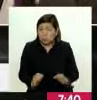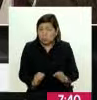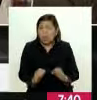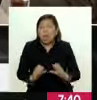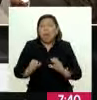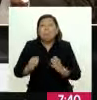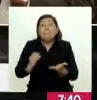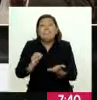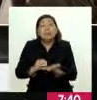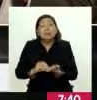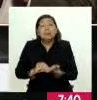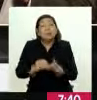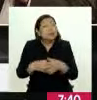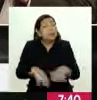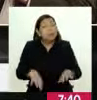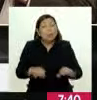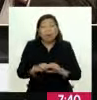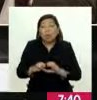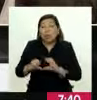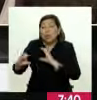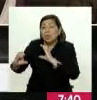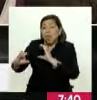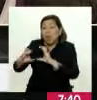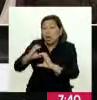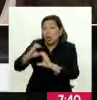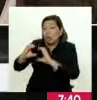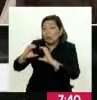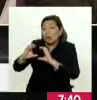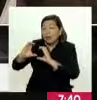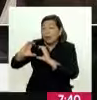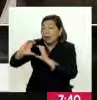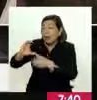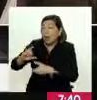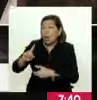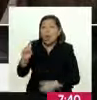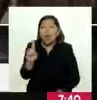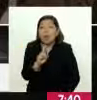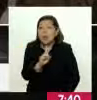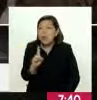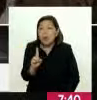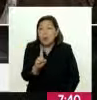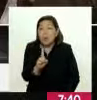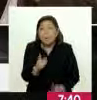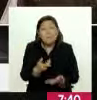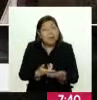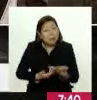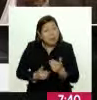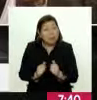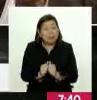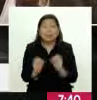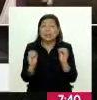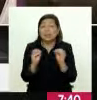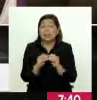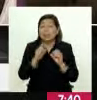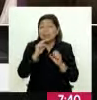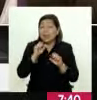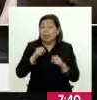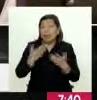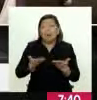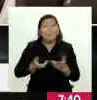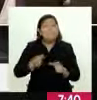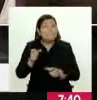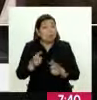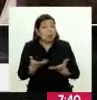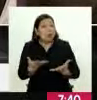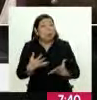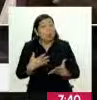diálogo. Los que salen tienen muchas lecciones aprendidas que, o sea, hace indistinto que, al igual que los entrantes, sean personas con las cuales